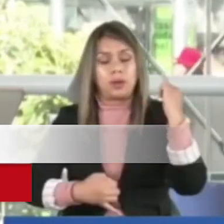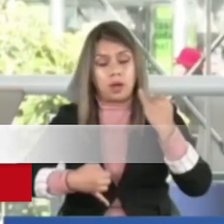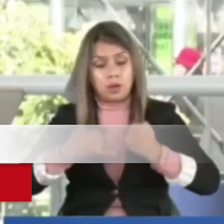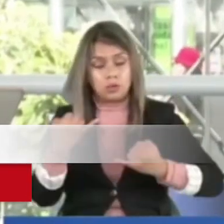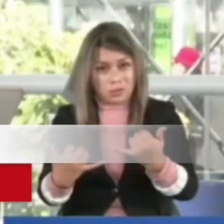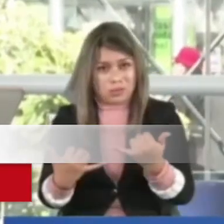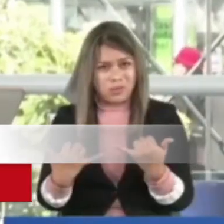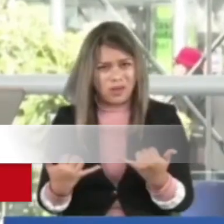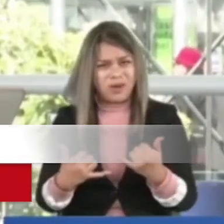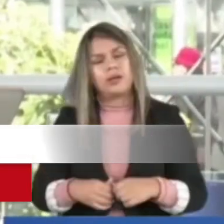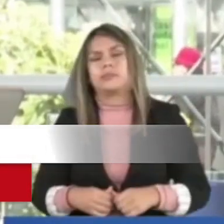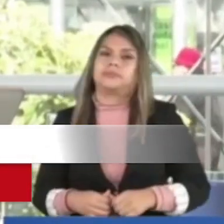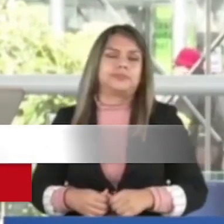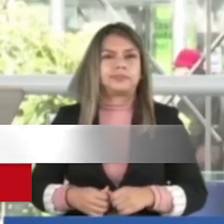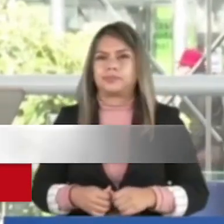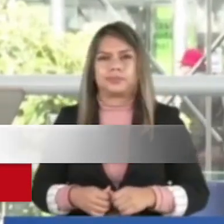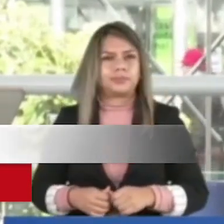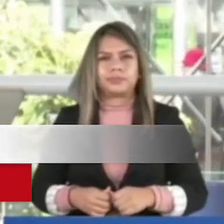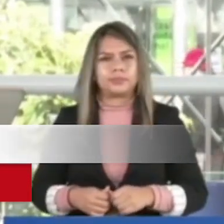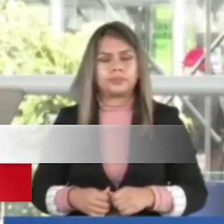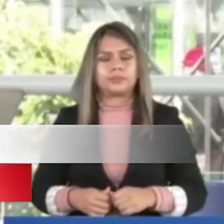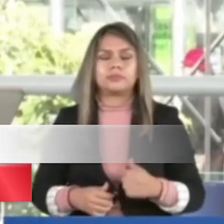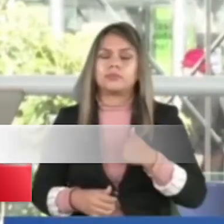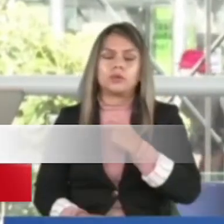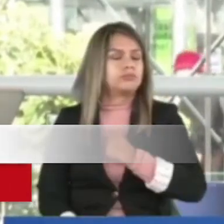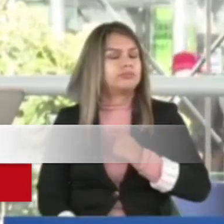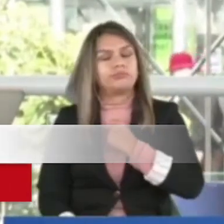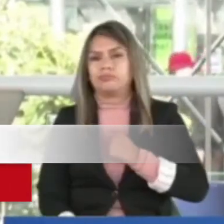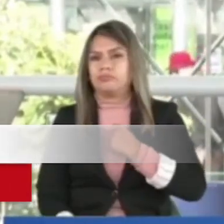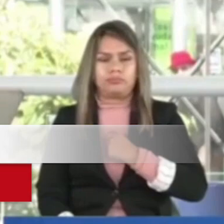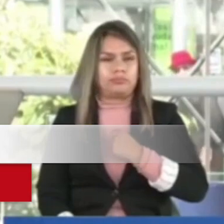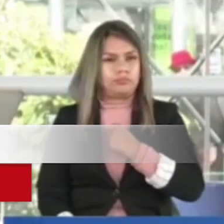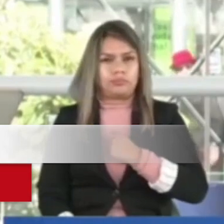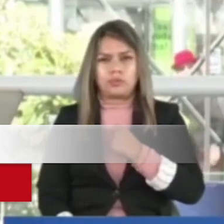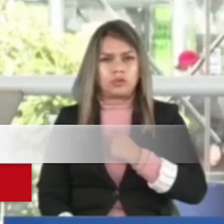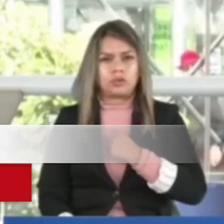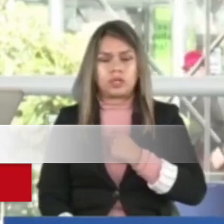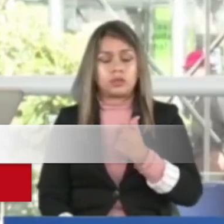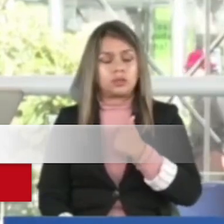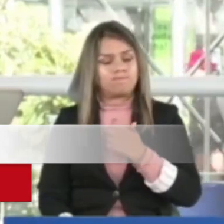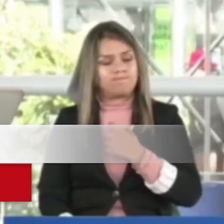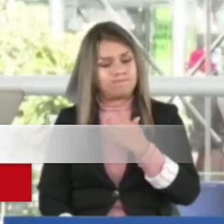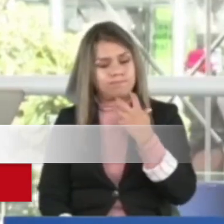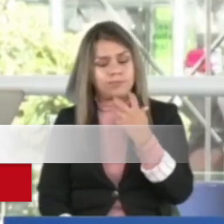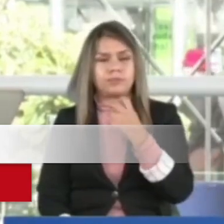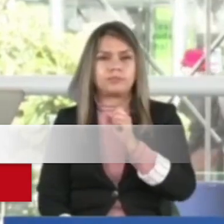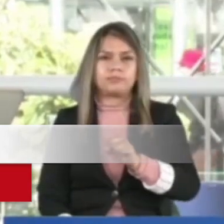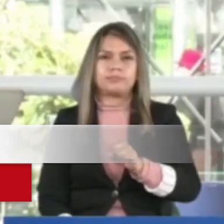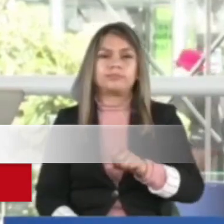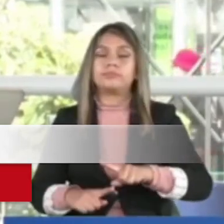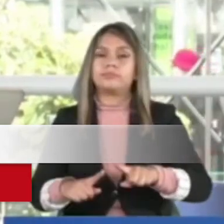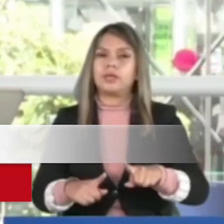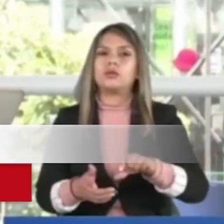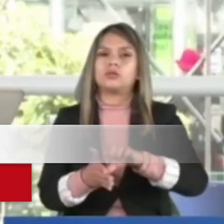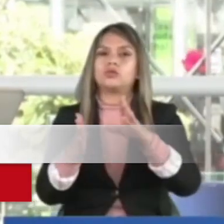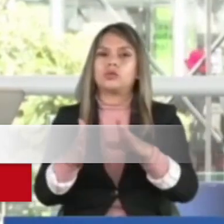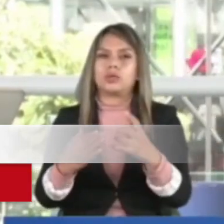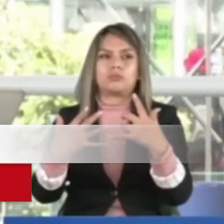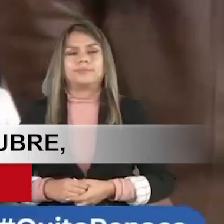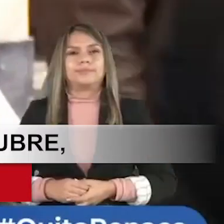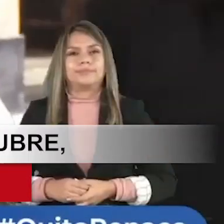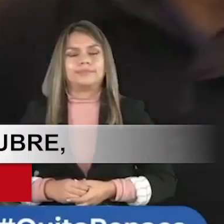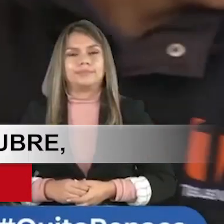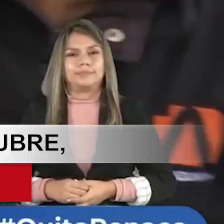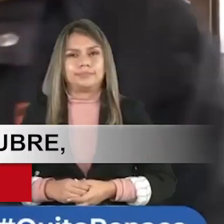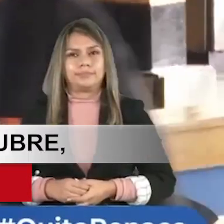de este año. Este es un elemento que yo lamento, que me molesta, pero a la ciudadanía tengo que decirle la